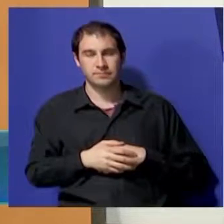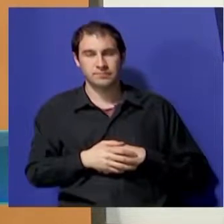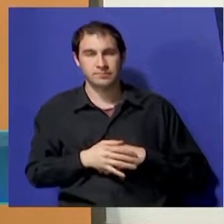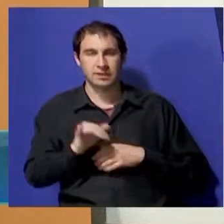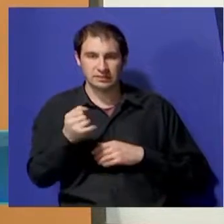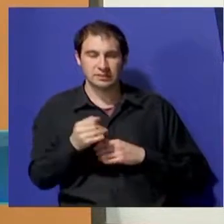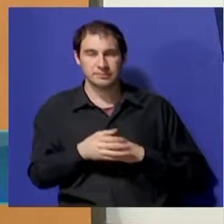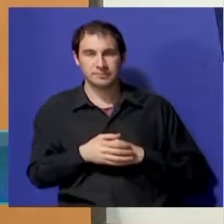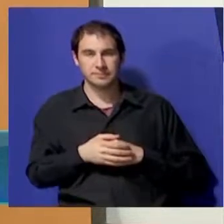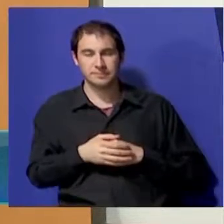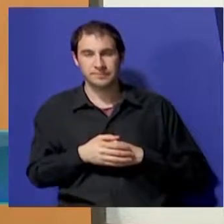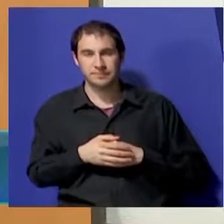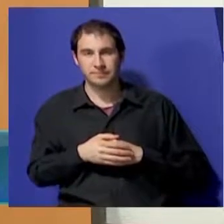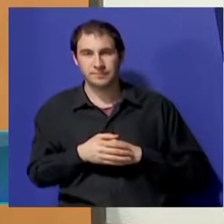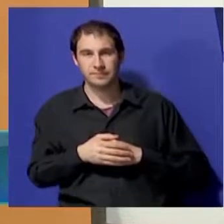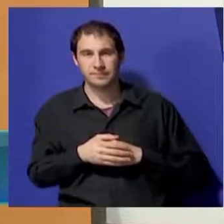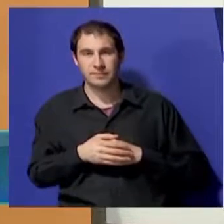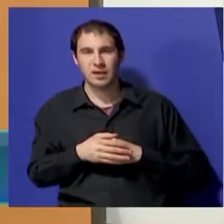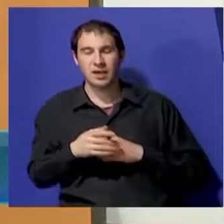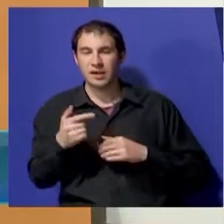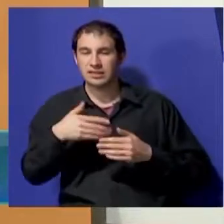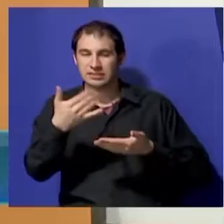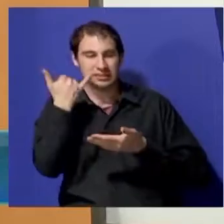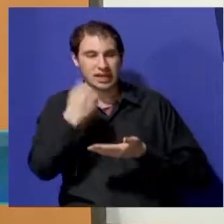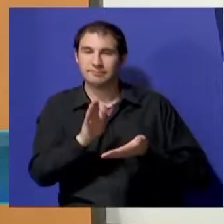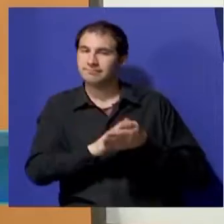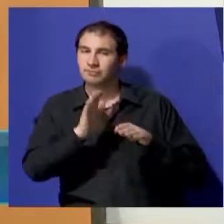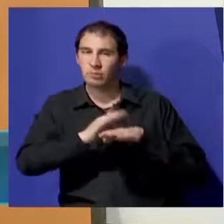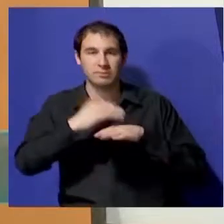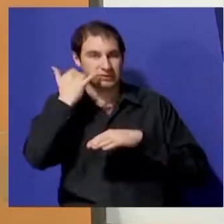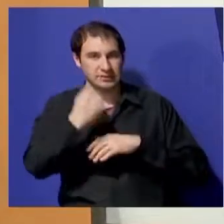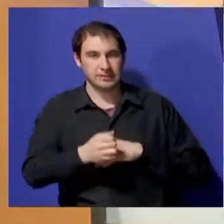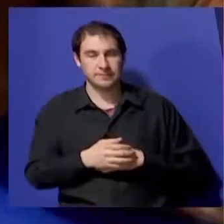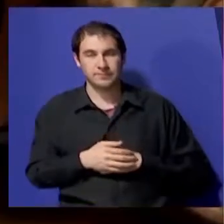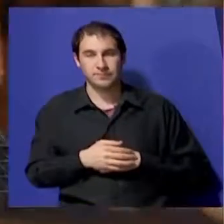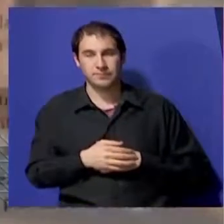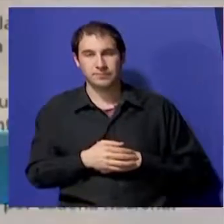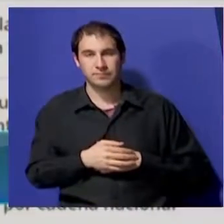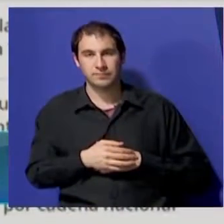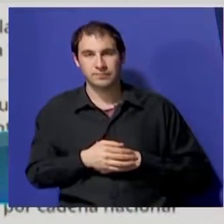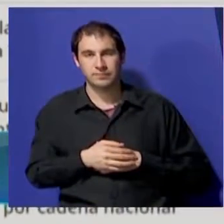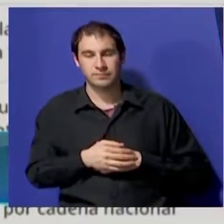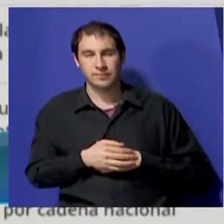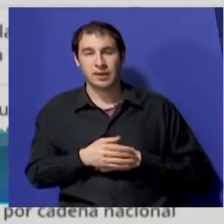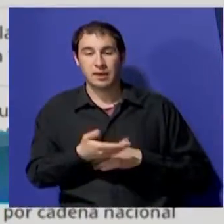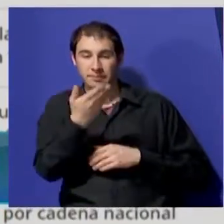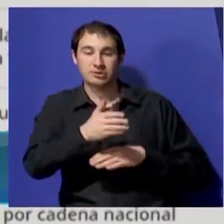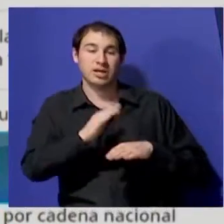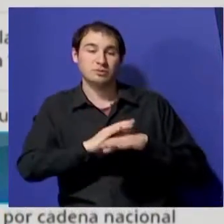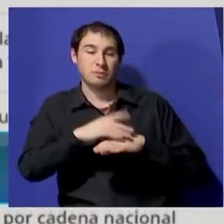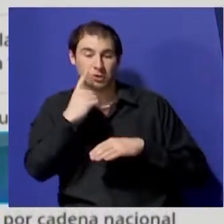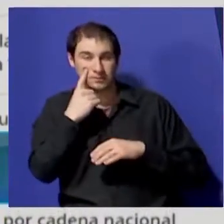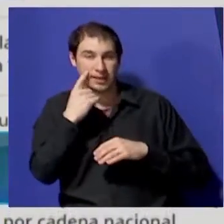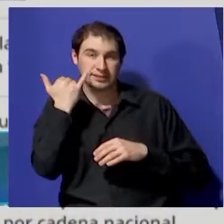Sí, ya se ha concretado el compromiso de las autoridades